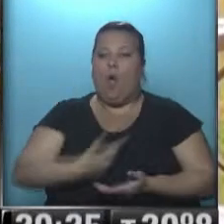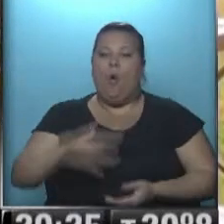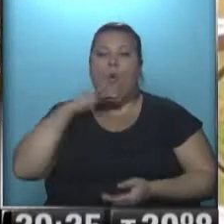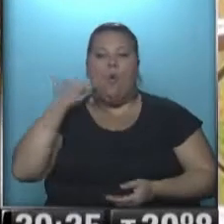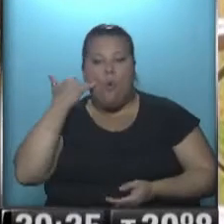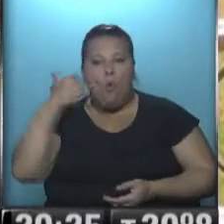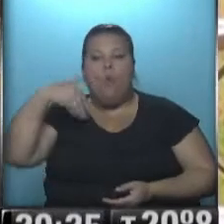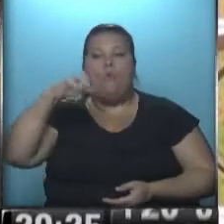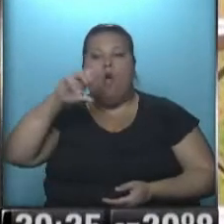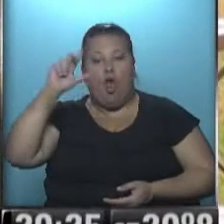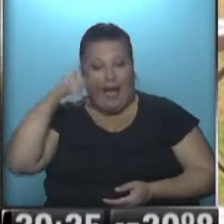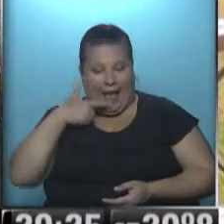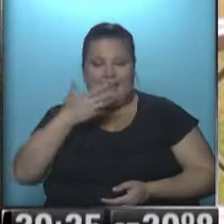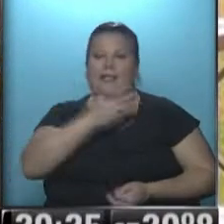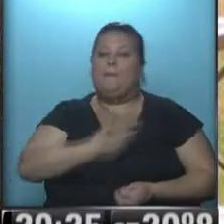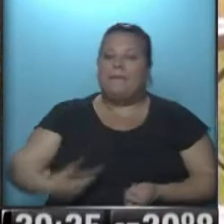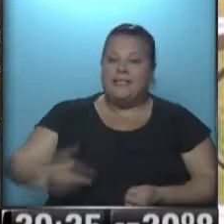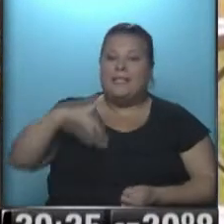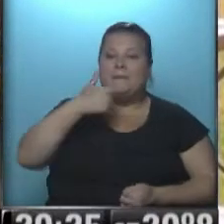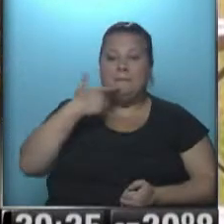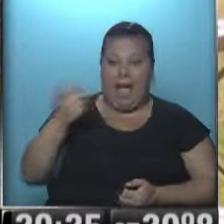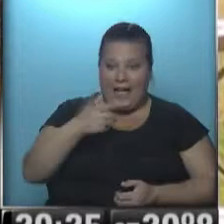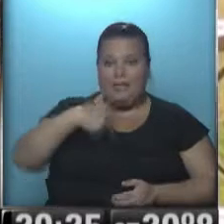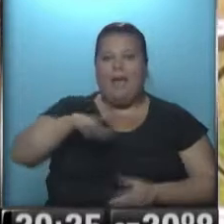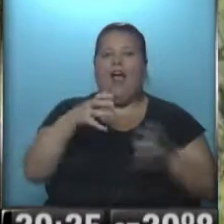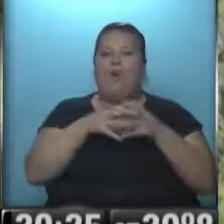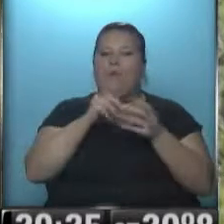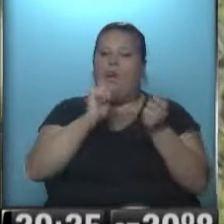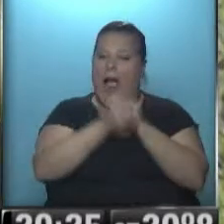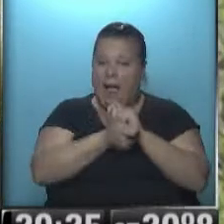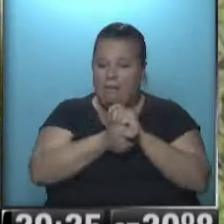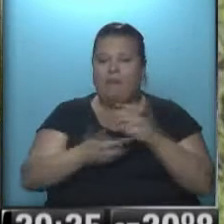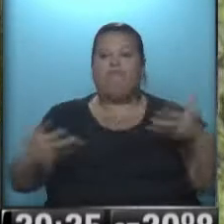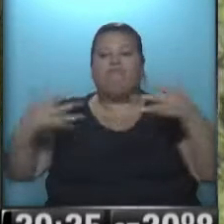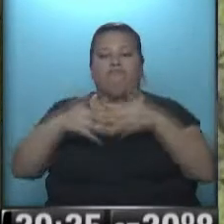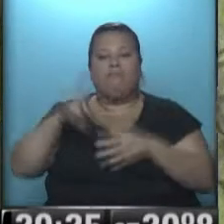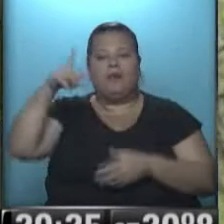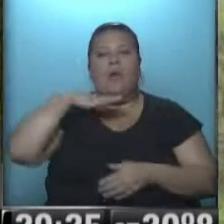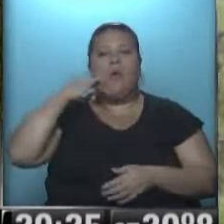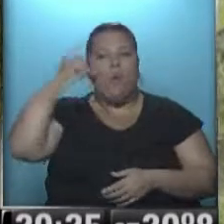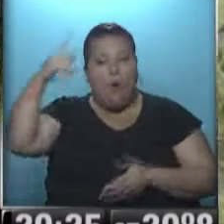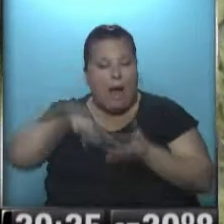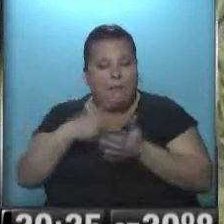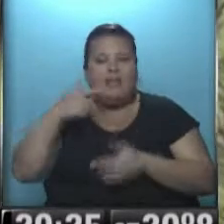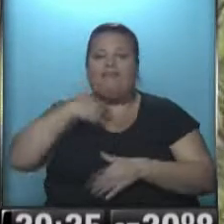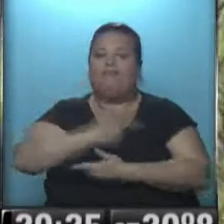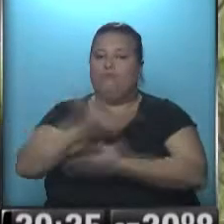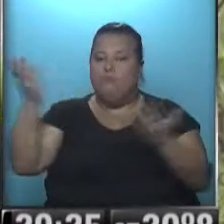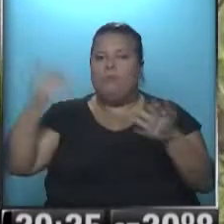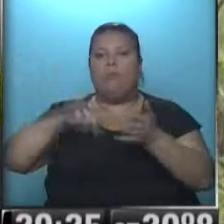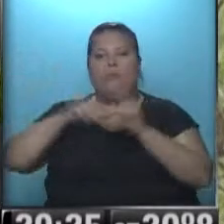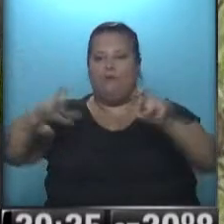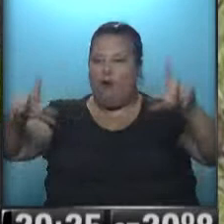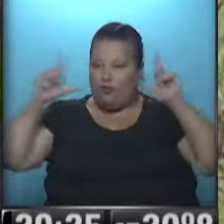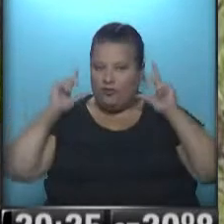Jujuy, Morales, y el presidenciable, Massa, por el Frente Renovador, se reunieron en la capital jujeña, desde donde emitieron la polémica